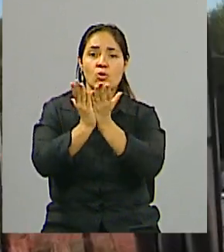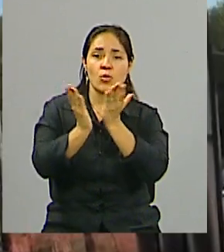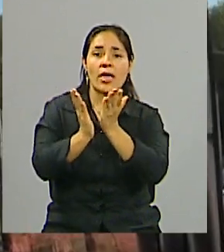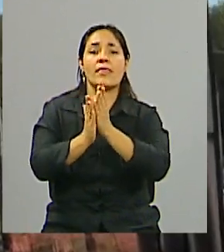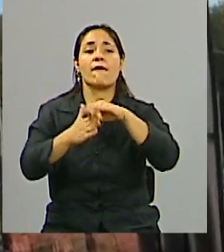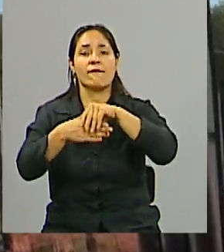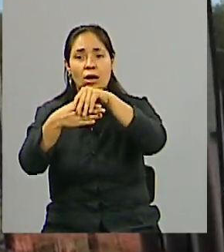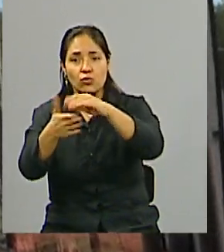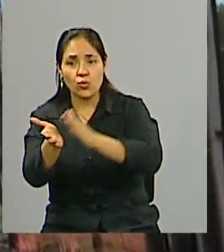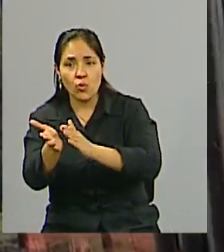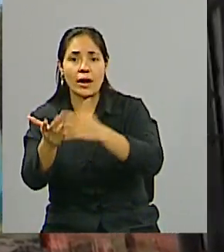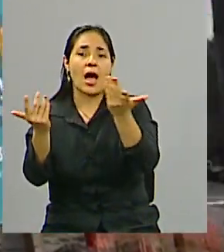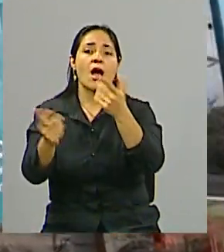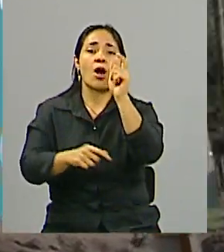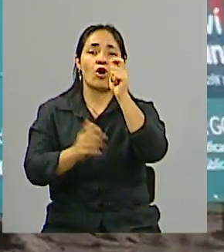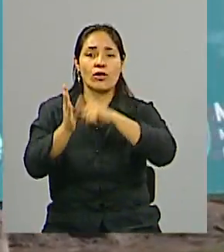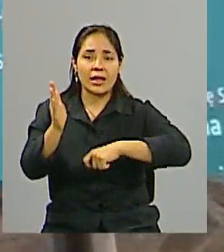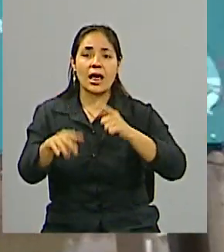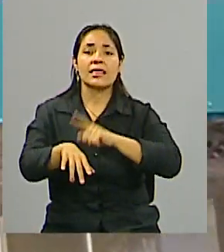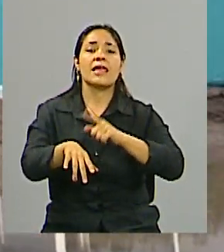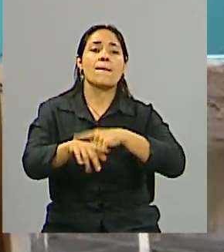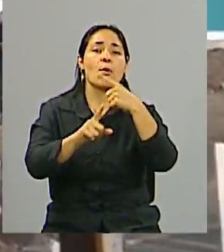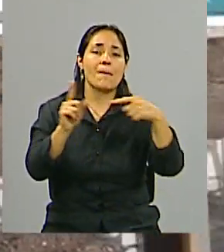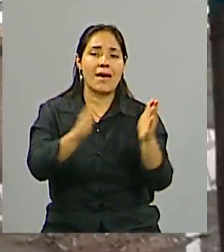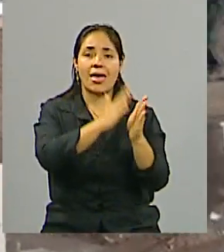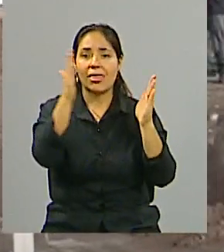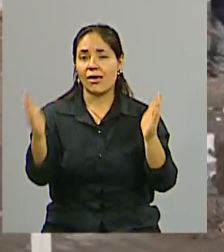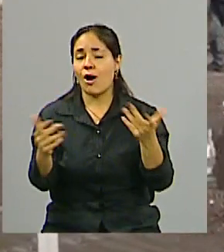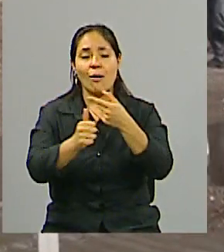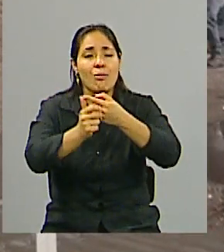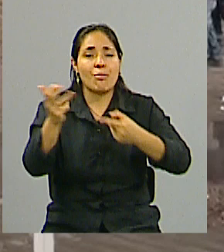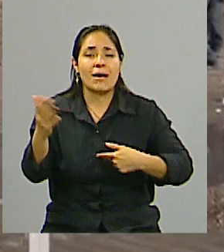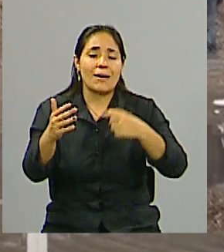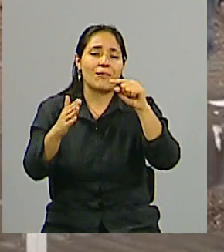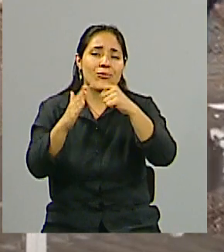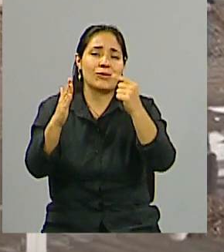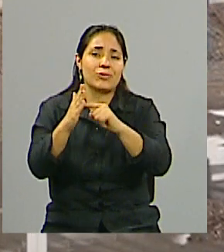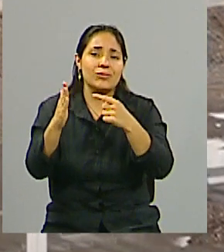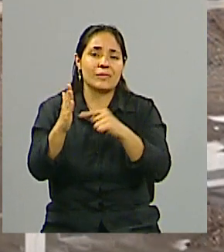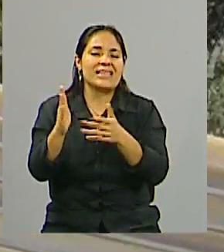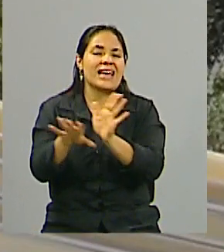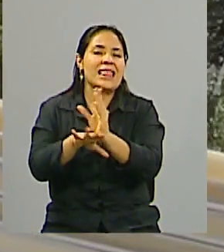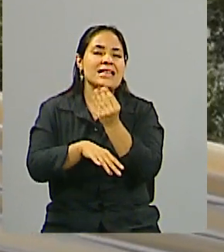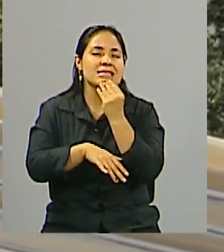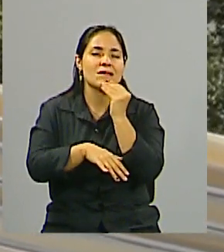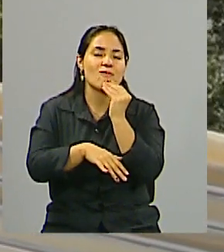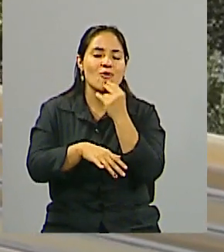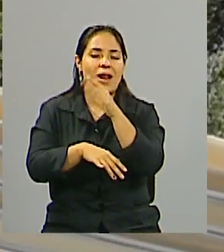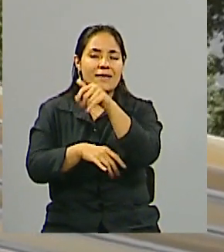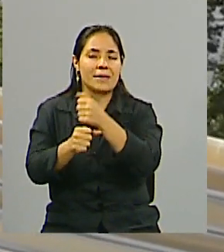facturados, contratados, a tiempo parcial, etcétera, y un largo etcétera, disfraces de la relación de